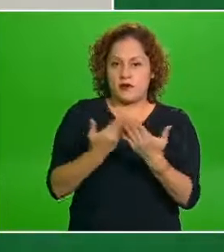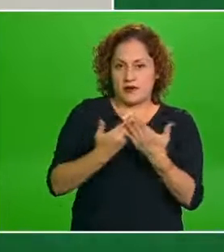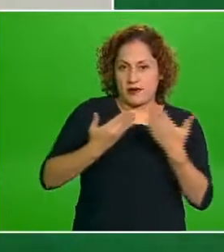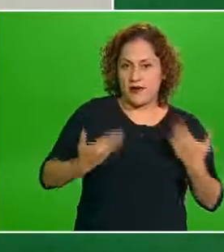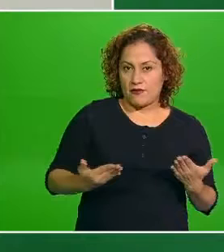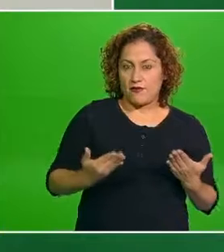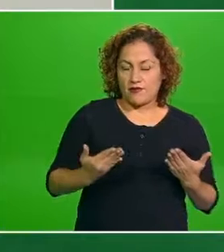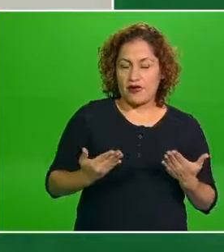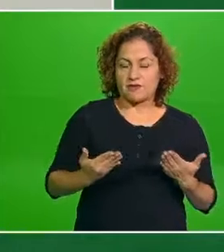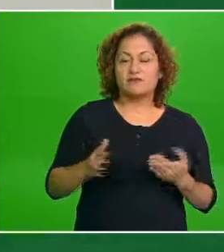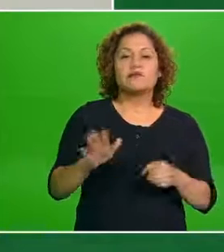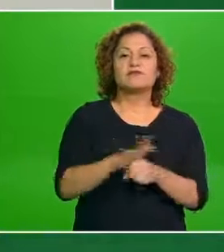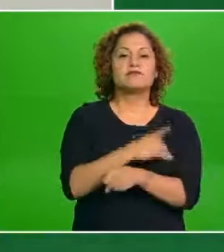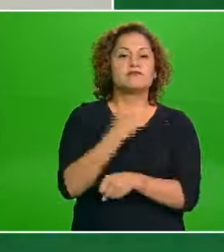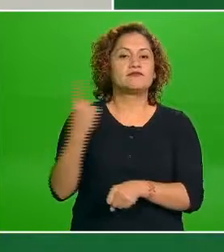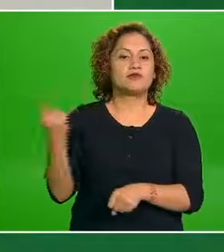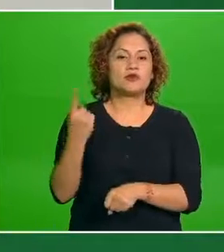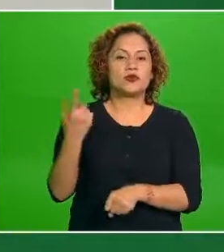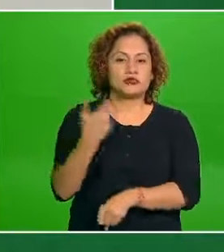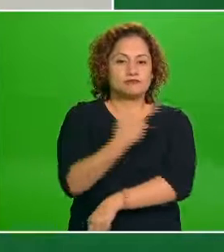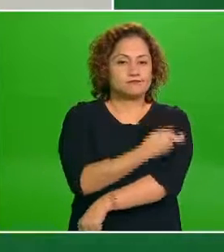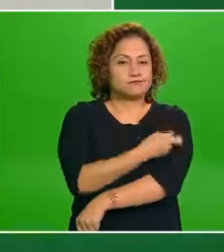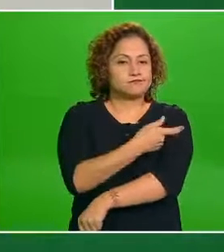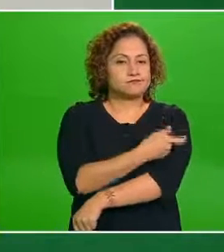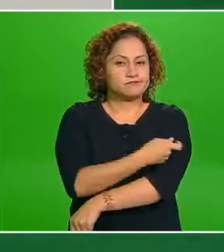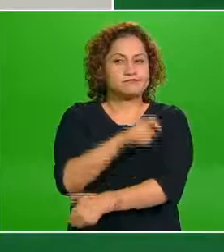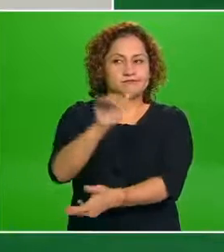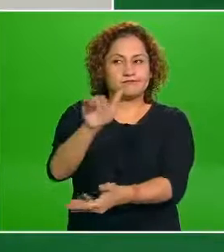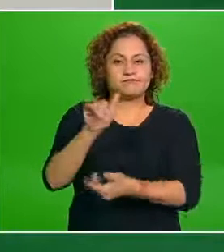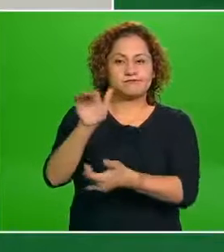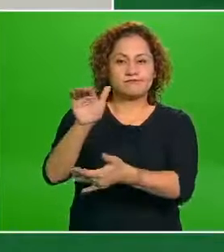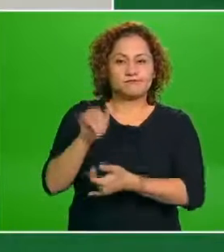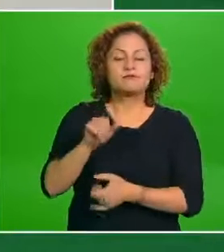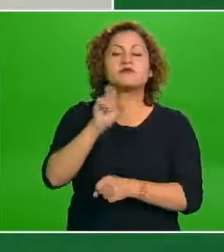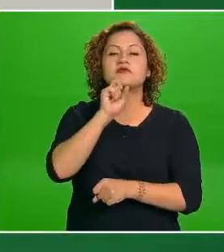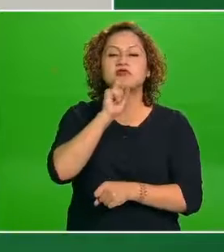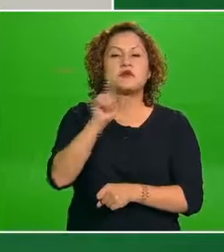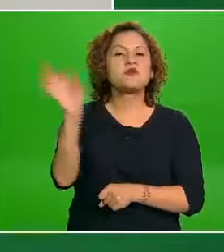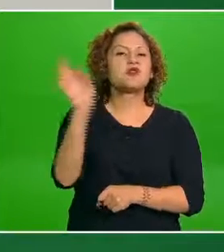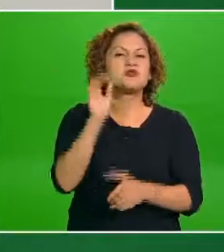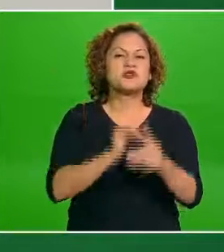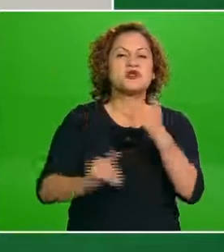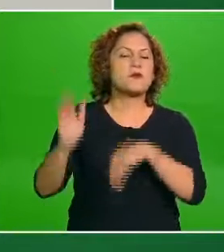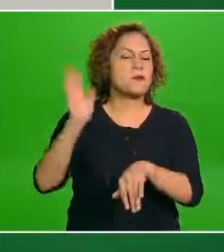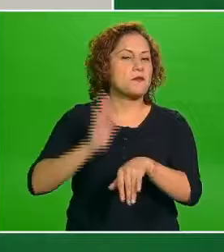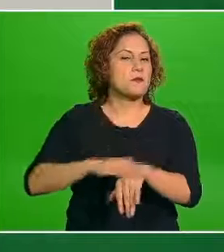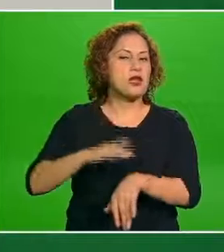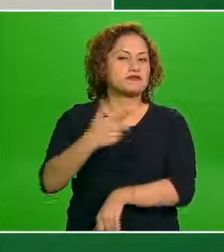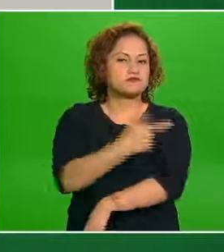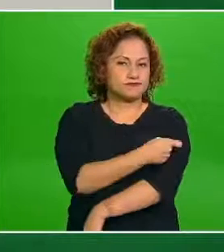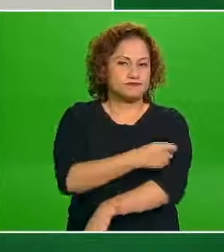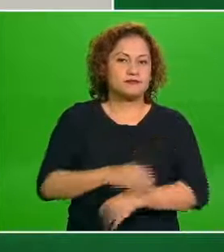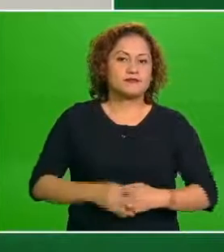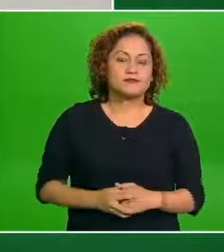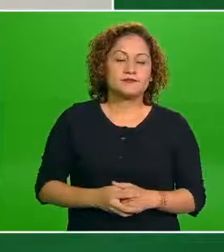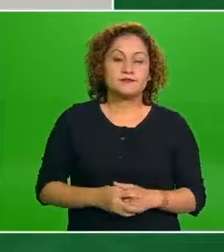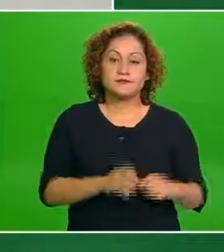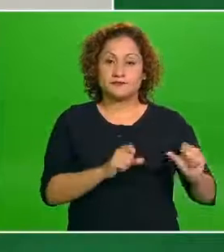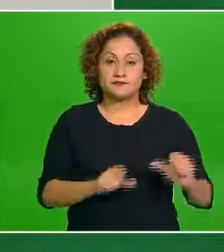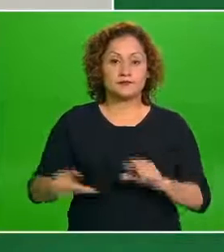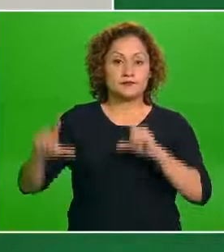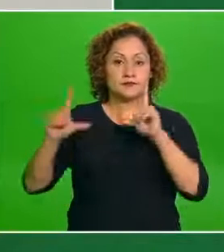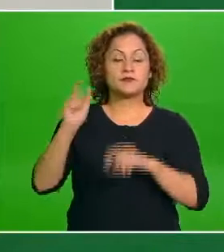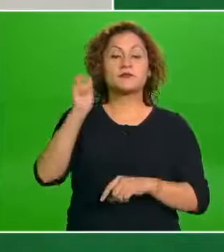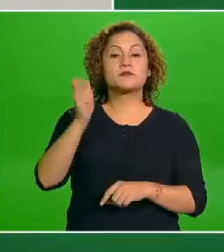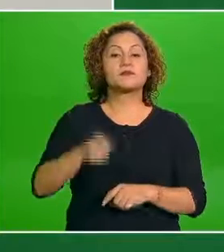seguro podremos también superar en algún momento más adelante un nuevo día con un nuevo récord. Si vemos la siguiente